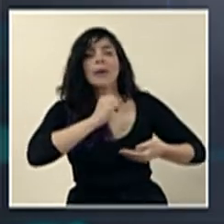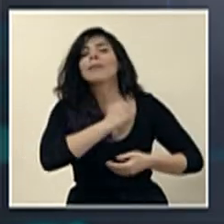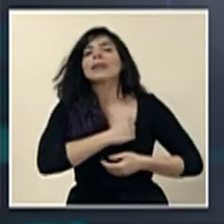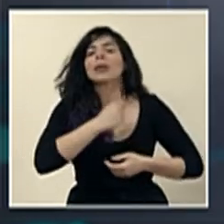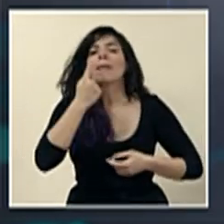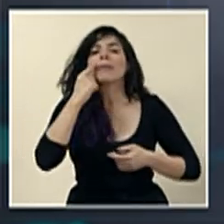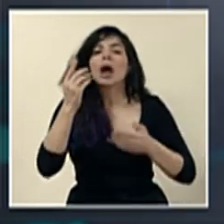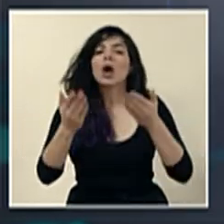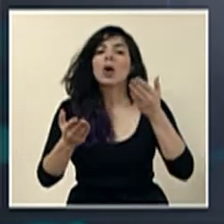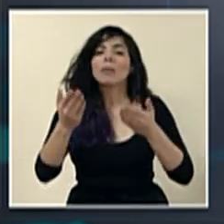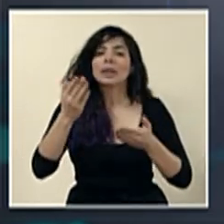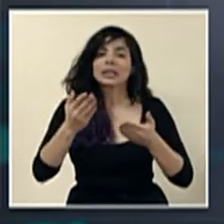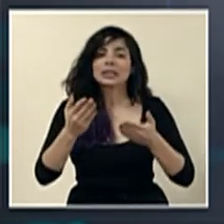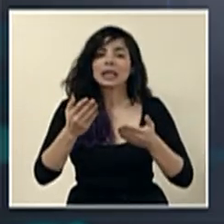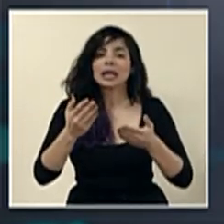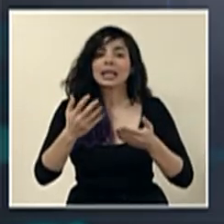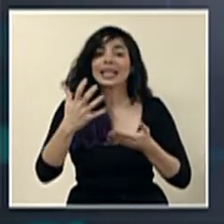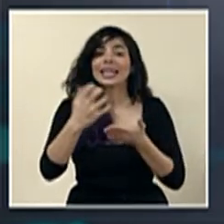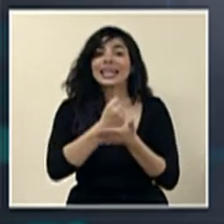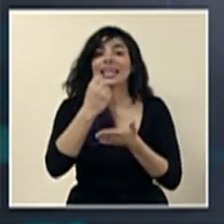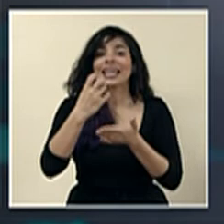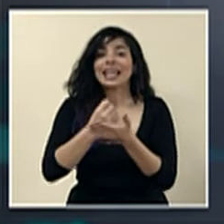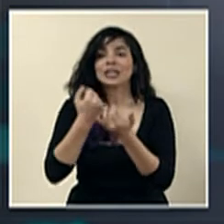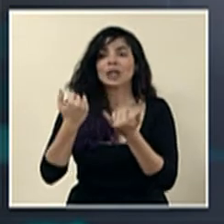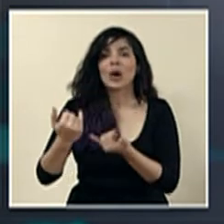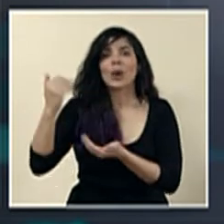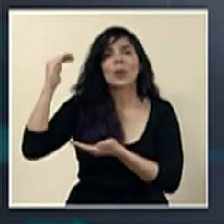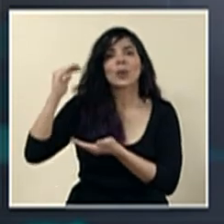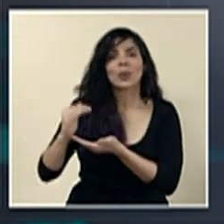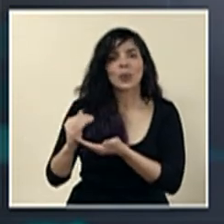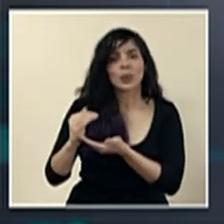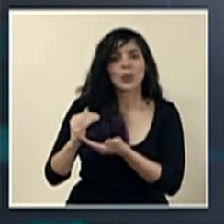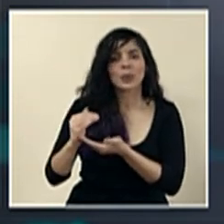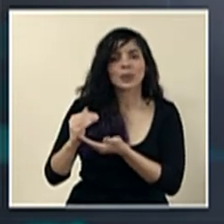para compensar la reducción de los ingresos que